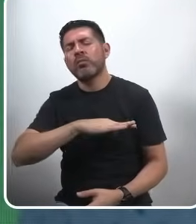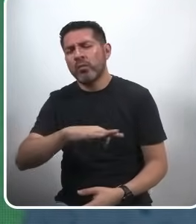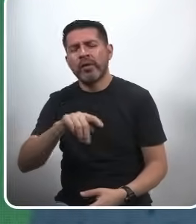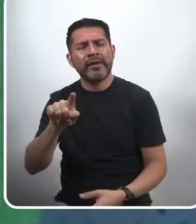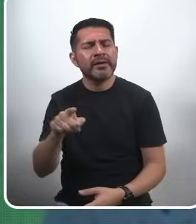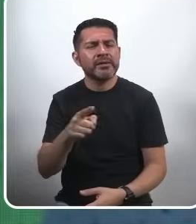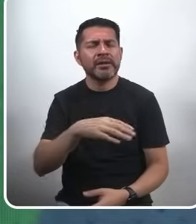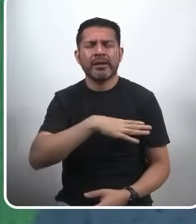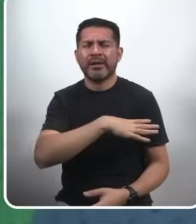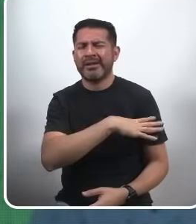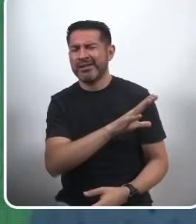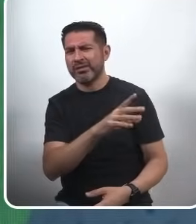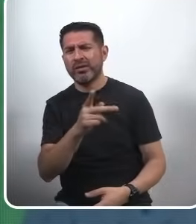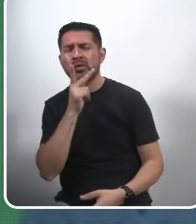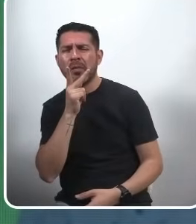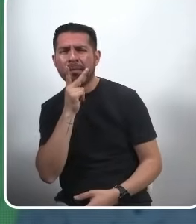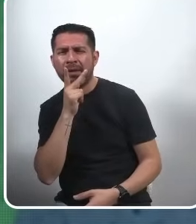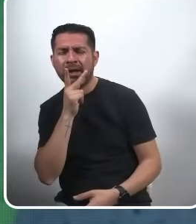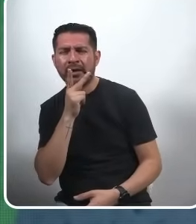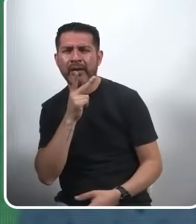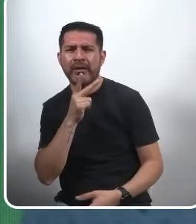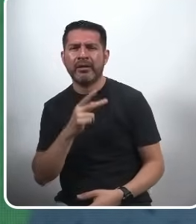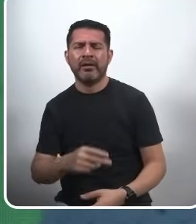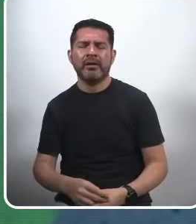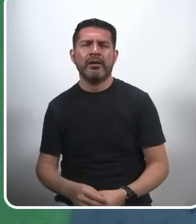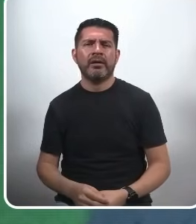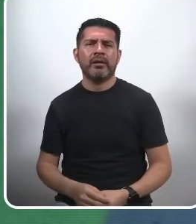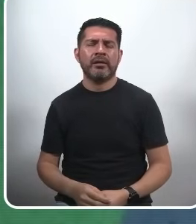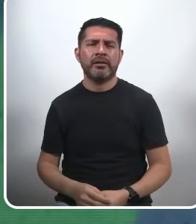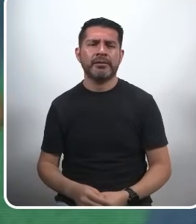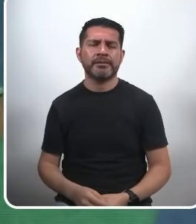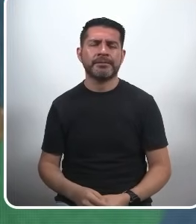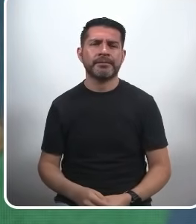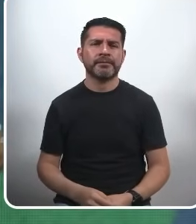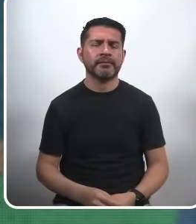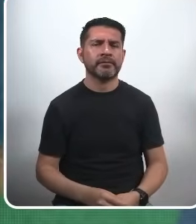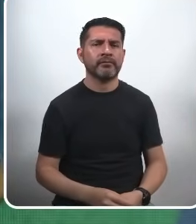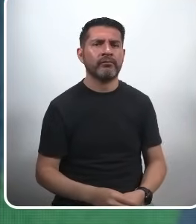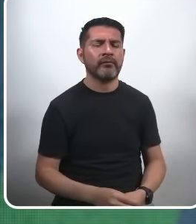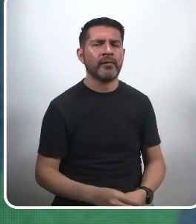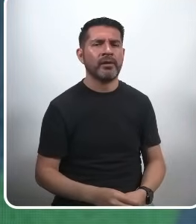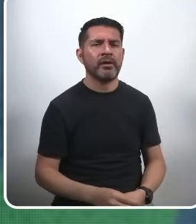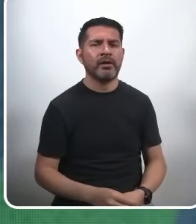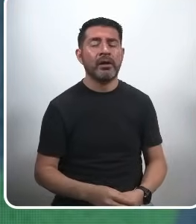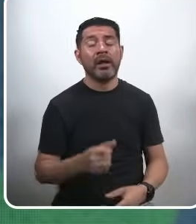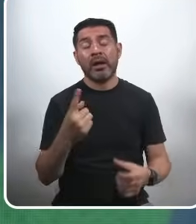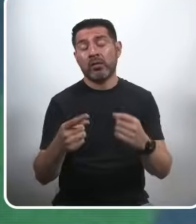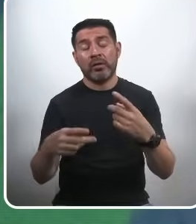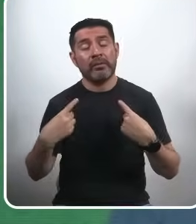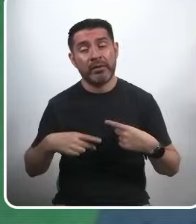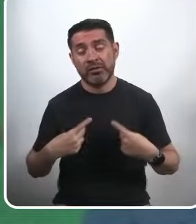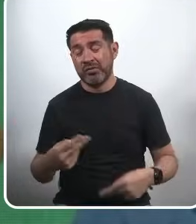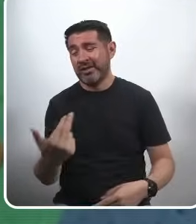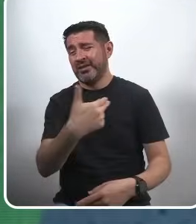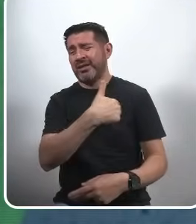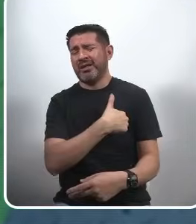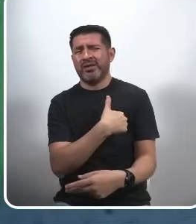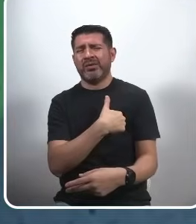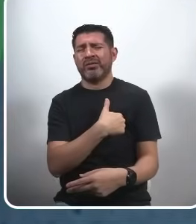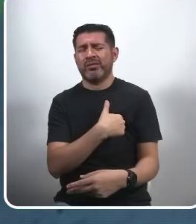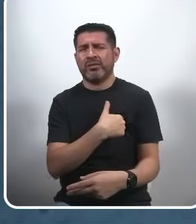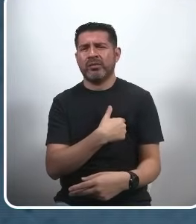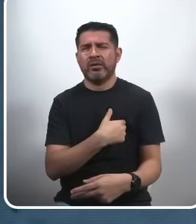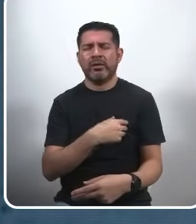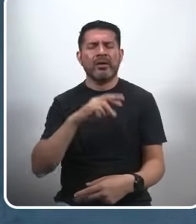trauma de un amigo o la traición de una persona. Todo lo que no perdonas